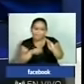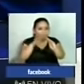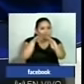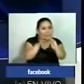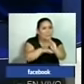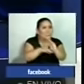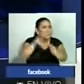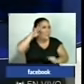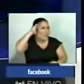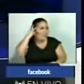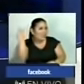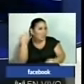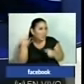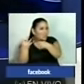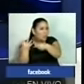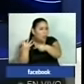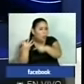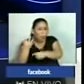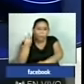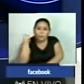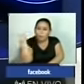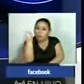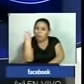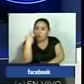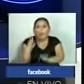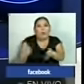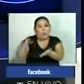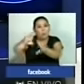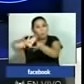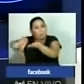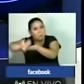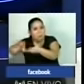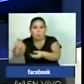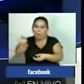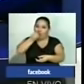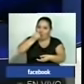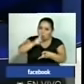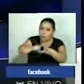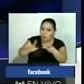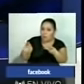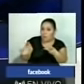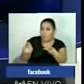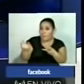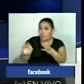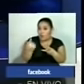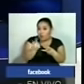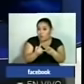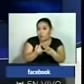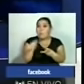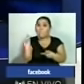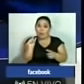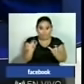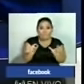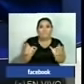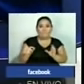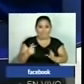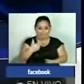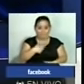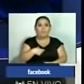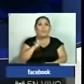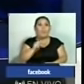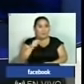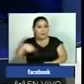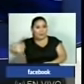Cuando hablamos de necesario, es de temas urgentes como abastecerse de comida, como las personas que tienen el permiso para poder